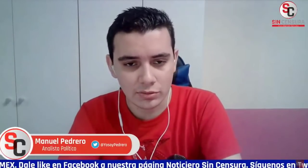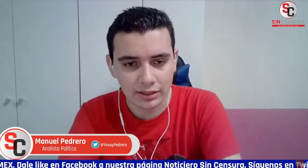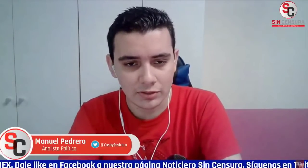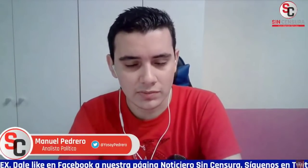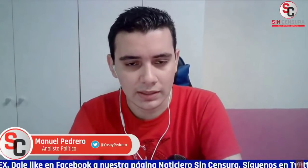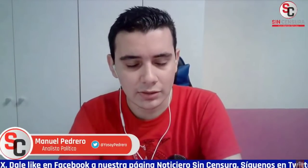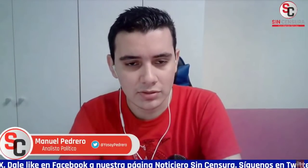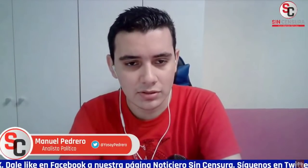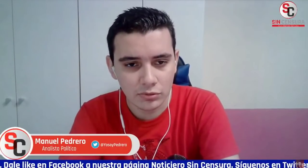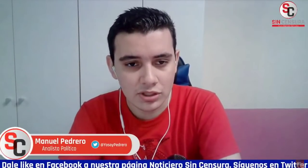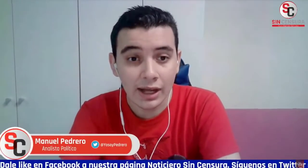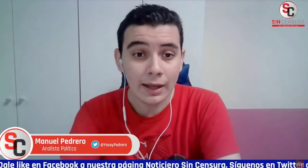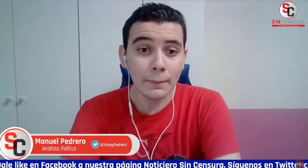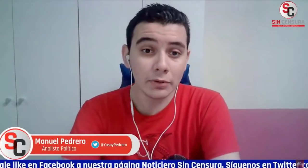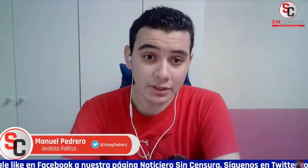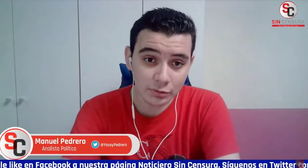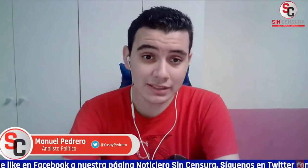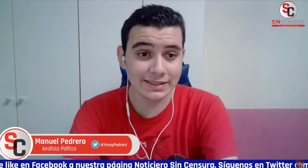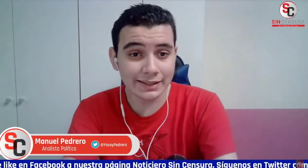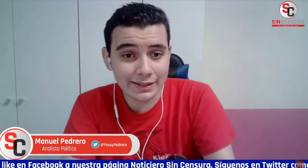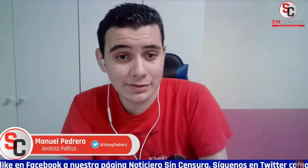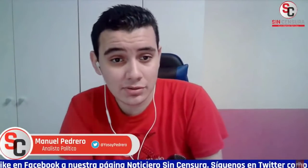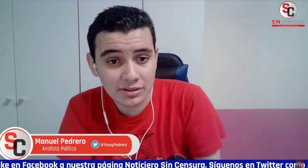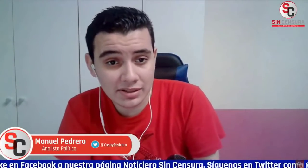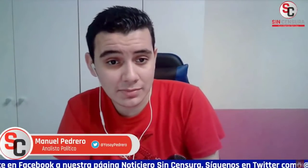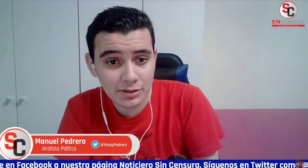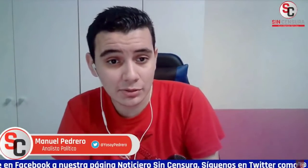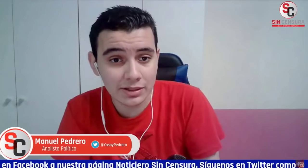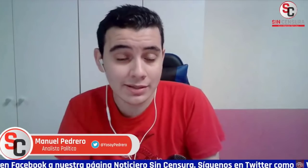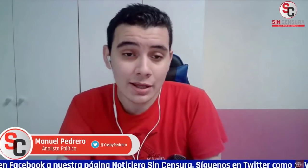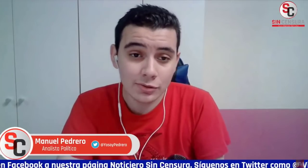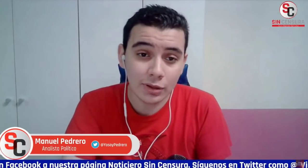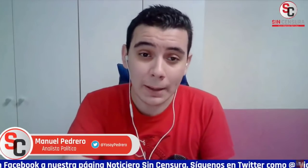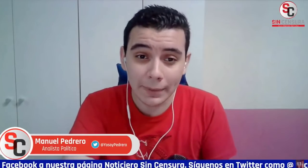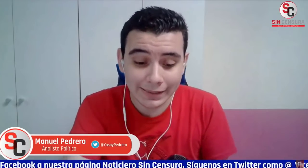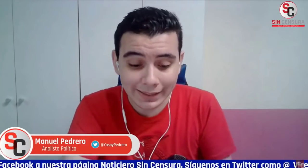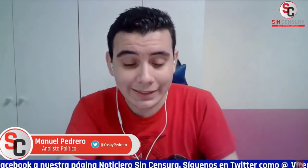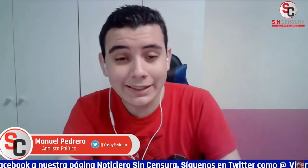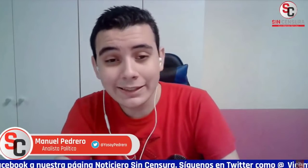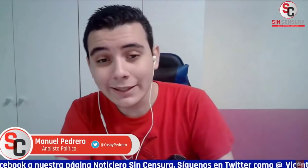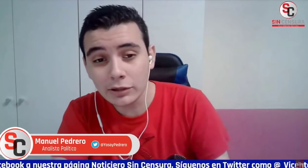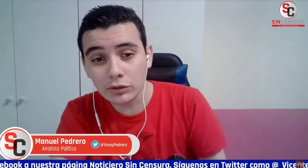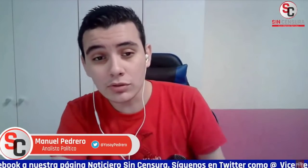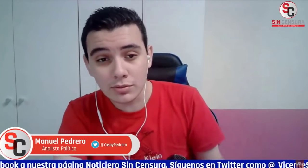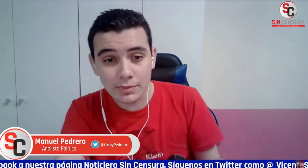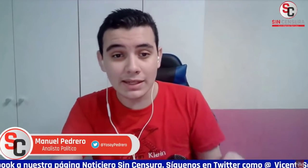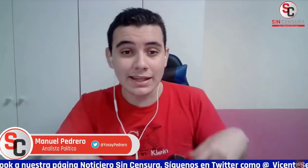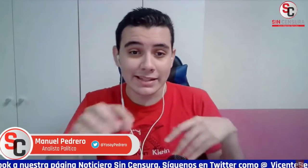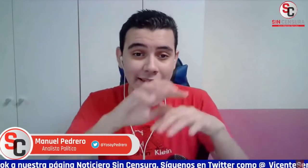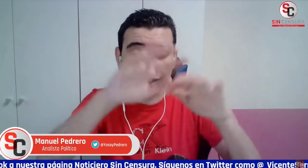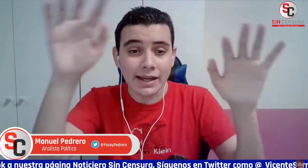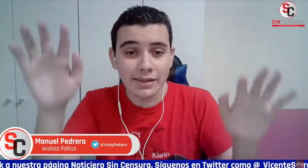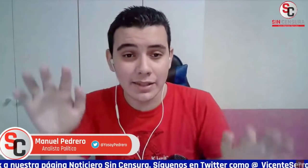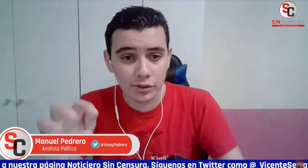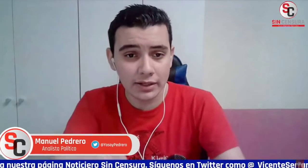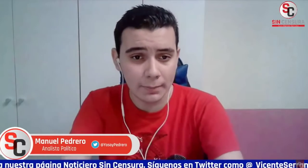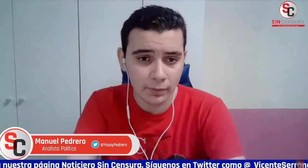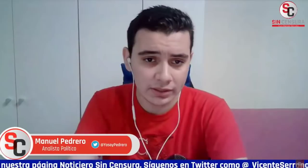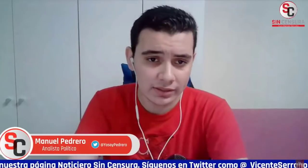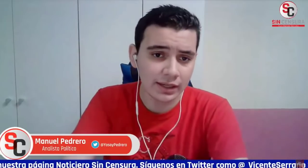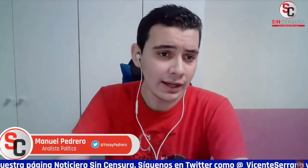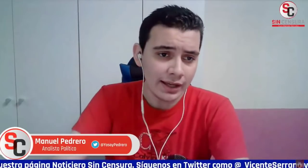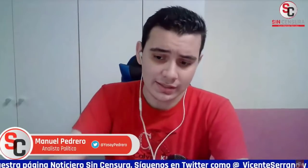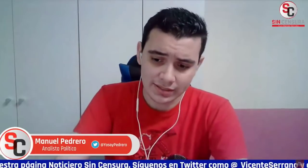Sin Censura que nos ve y que nos escucha, pero resulta ser que de esos 3 millones, solamente 500,000 están en el nicho